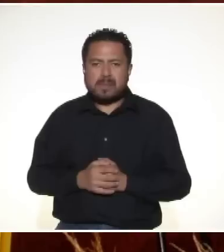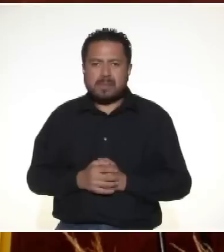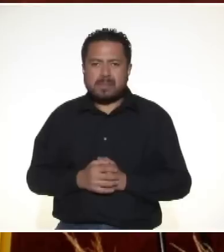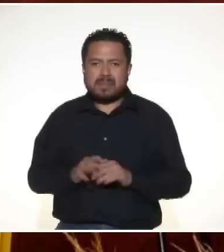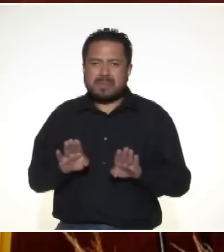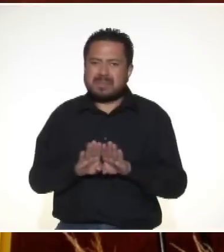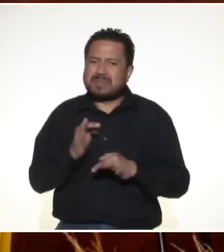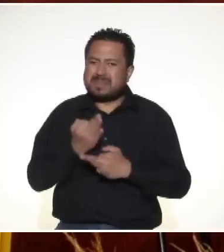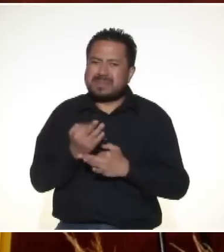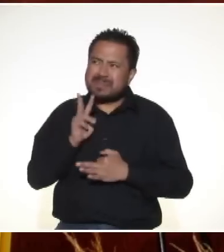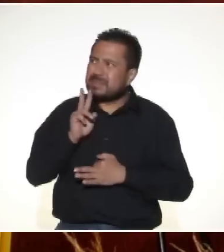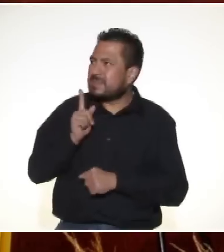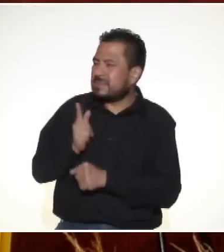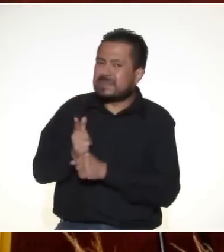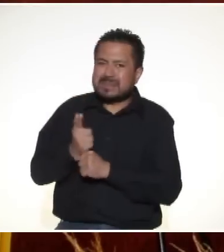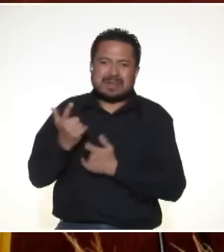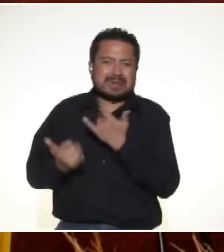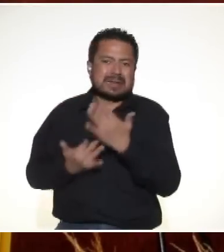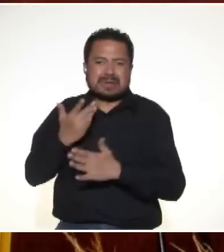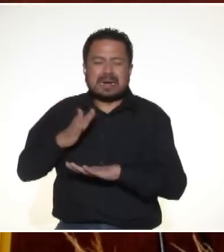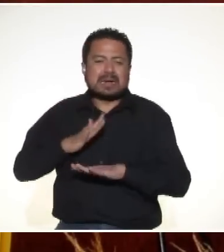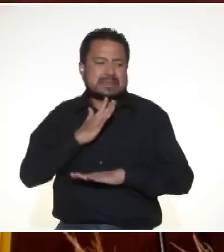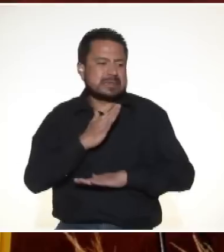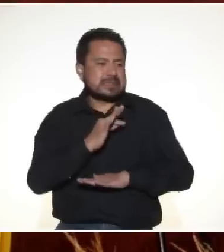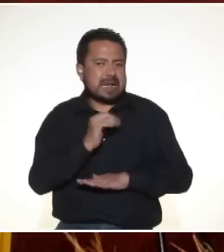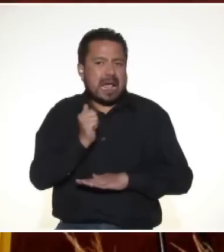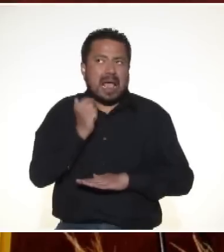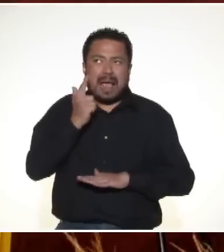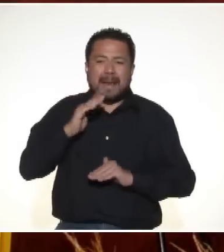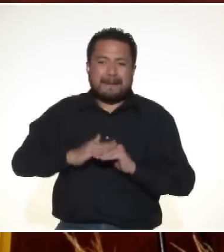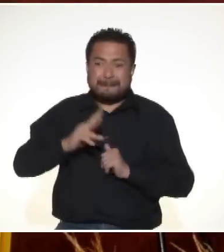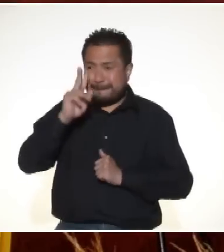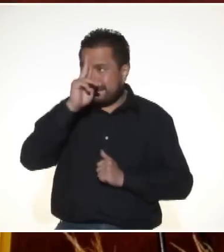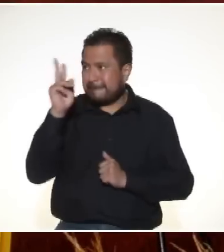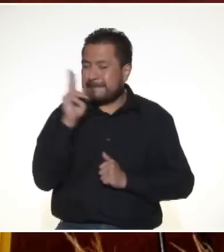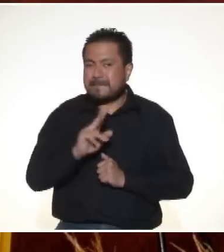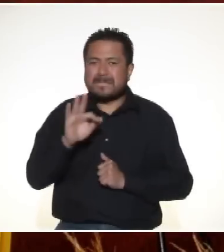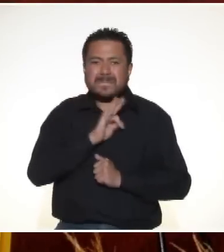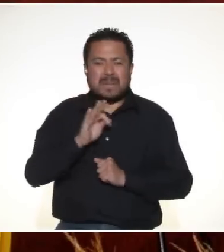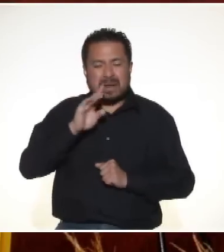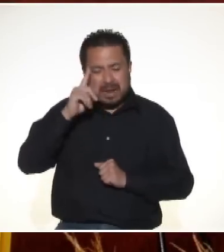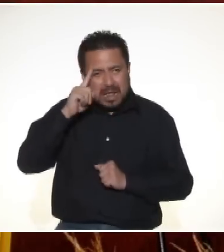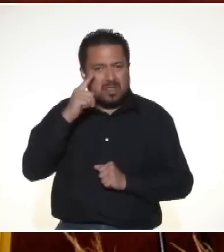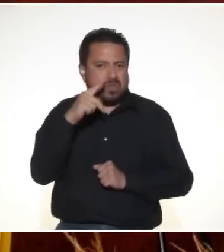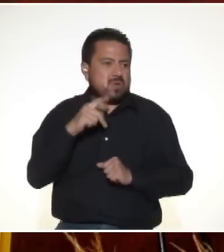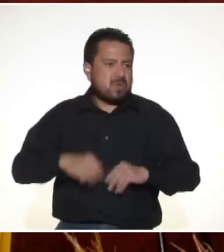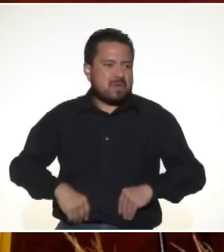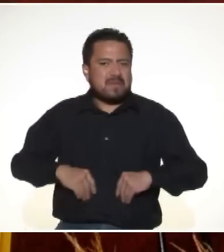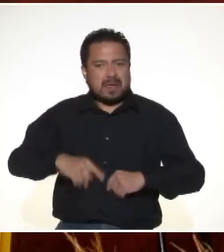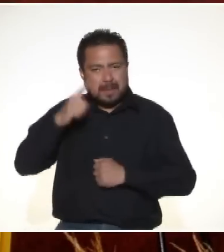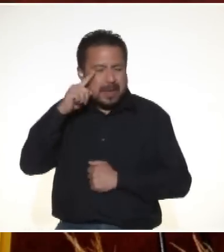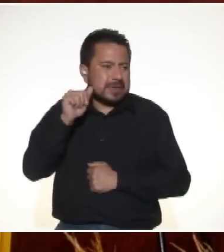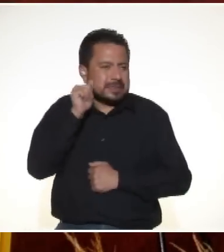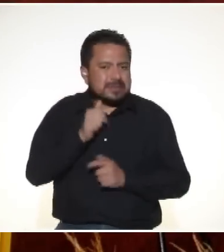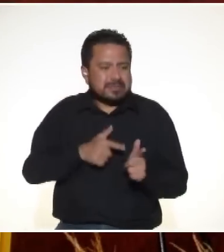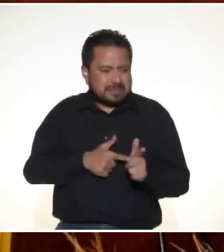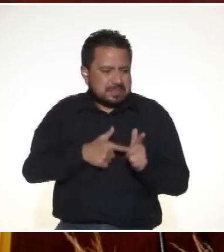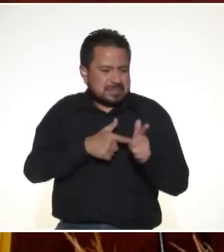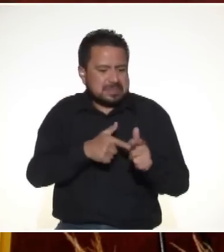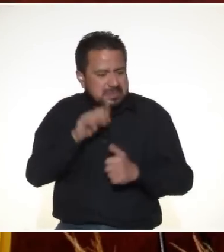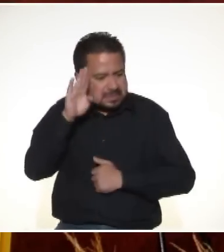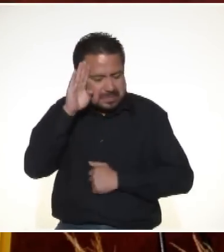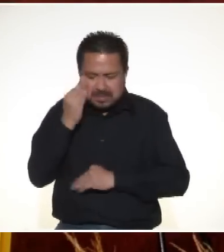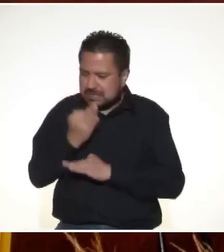Como acabamos de ver, una quemadura puede ir de algo sencillo hasta una tragedia que te arruine el resto de tu vida. Pero vamos a seguir pensando, estamos